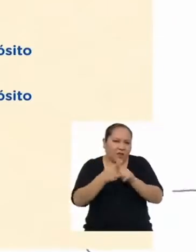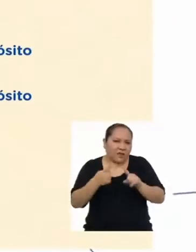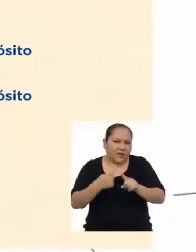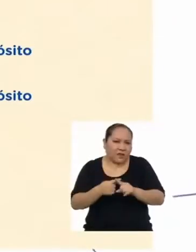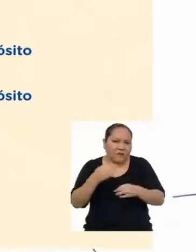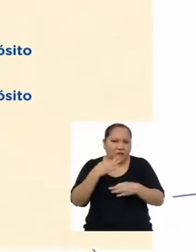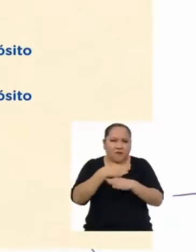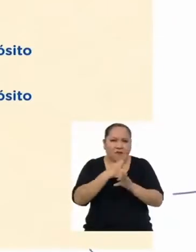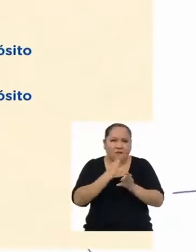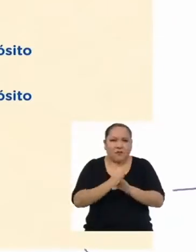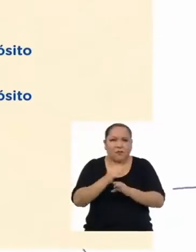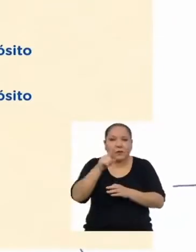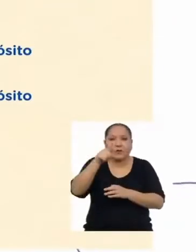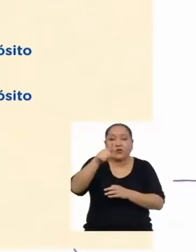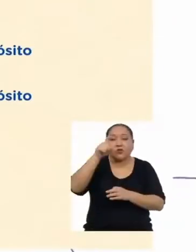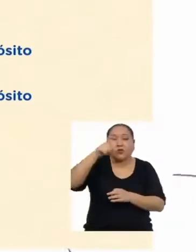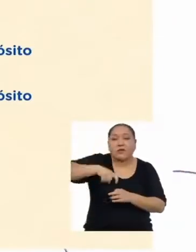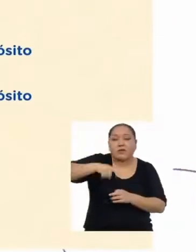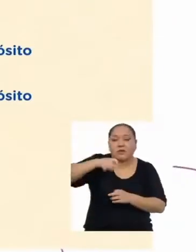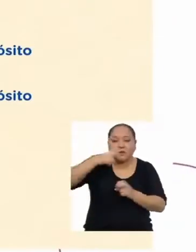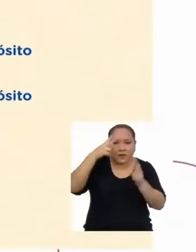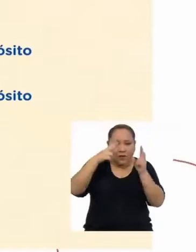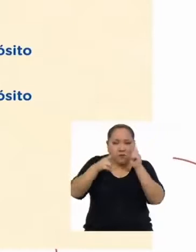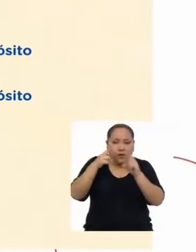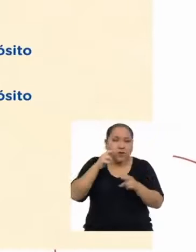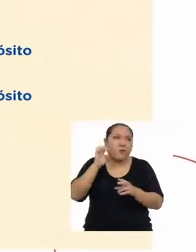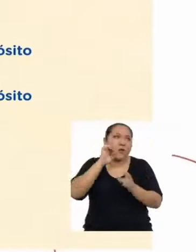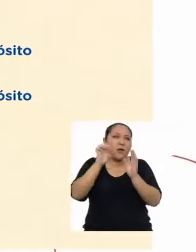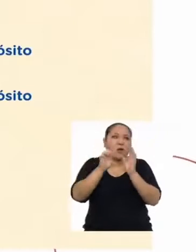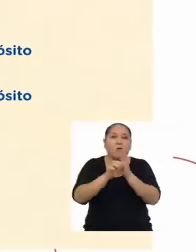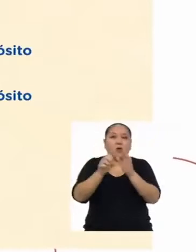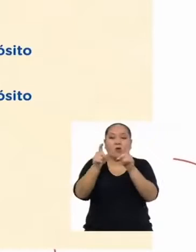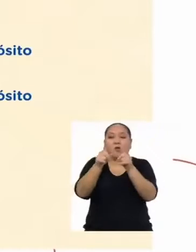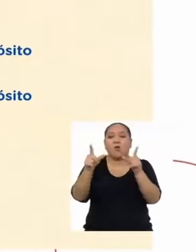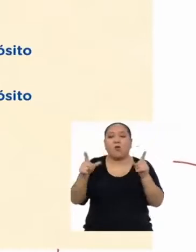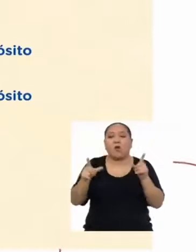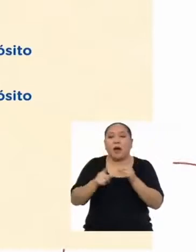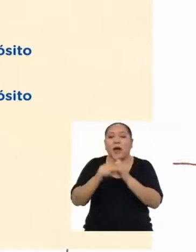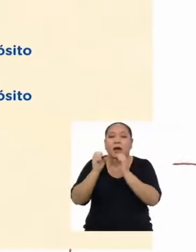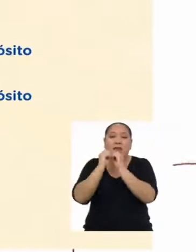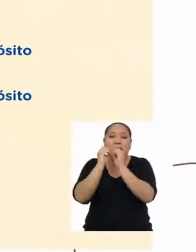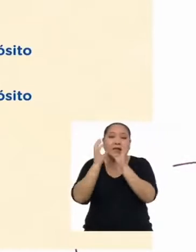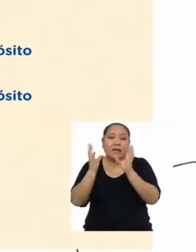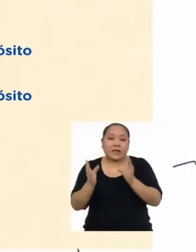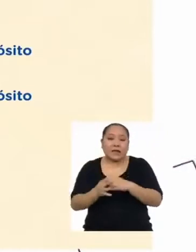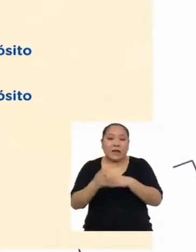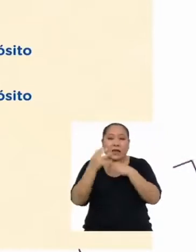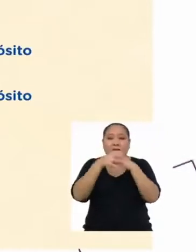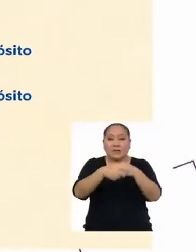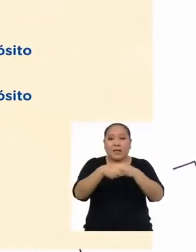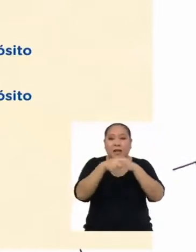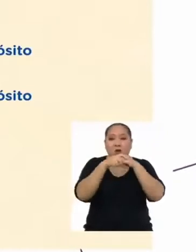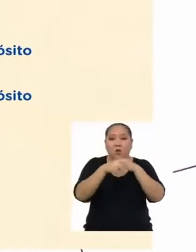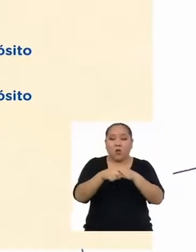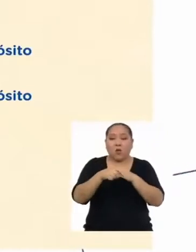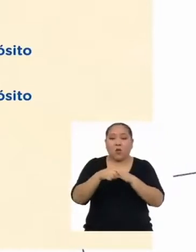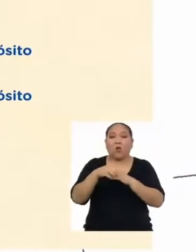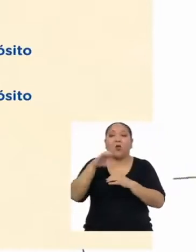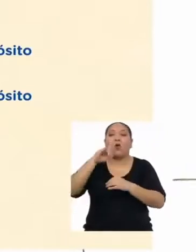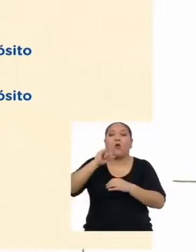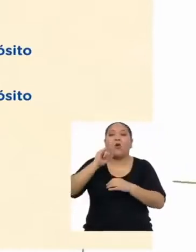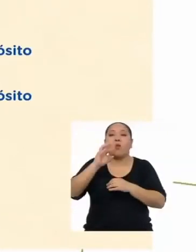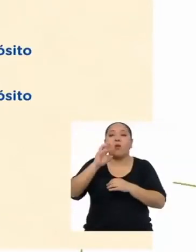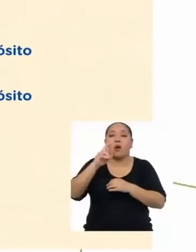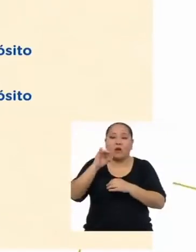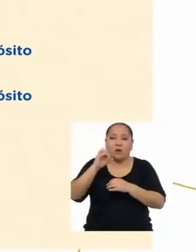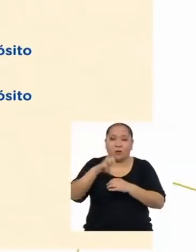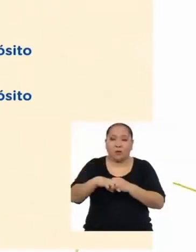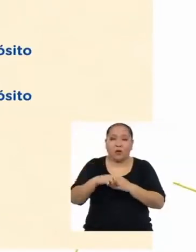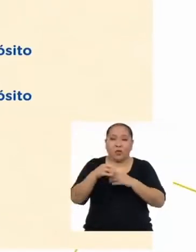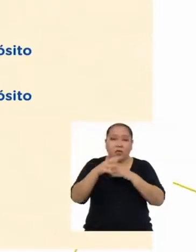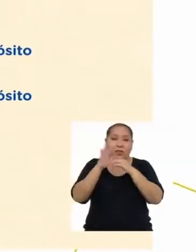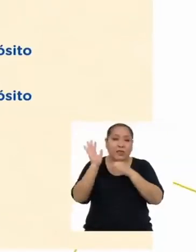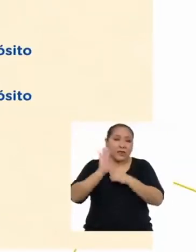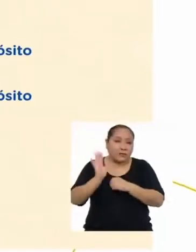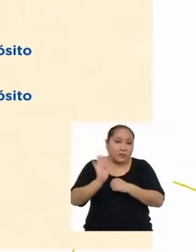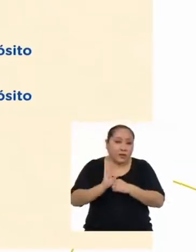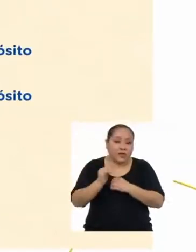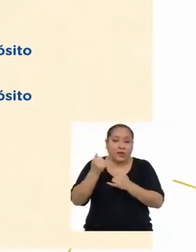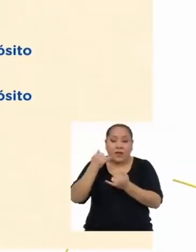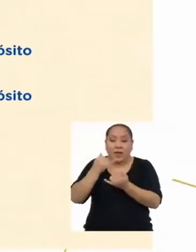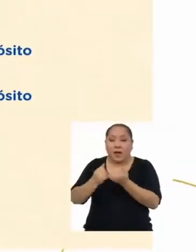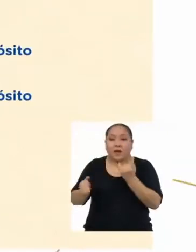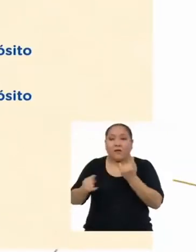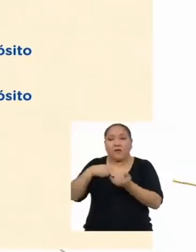debes considerar como lugar y fecha, saludo, cuerpo, despedida y